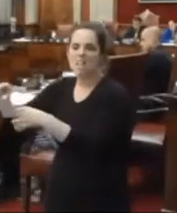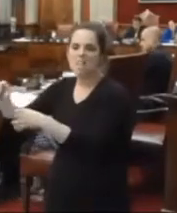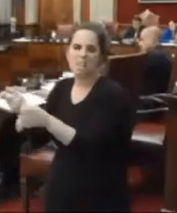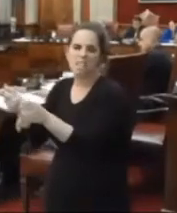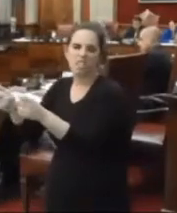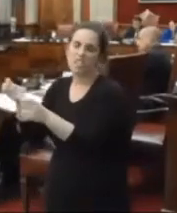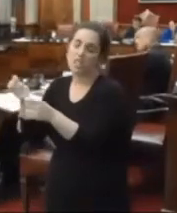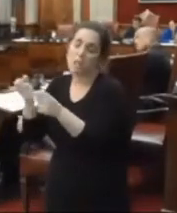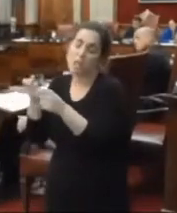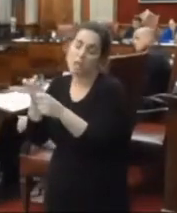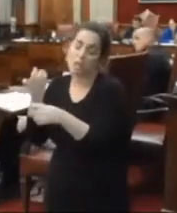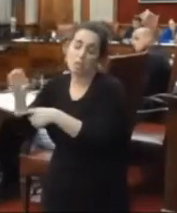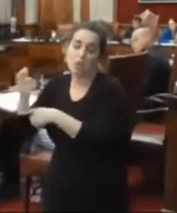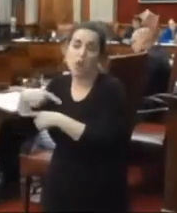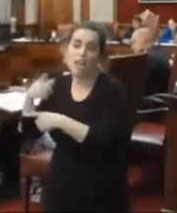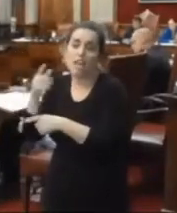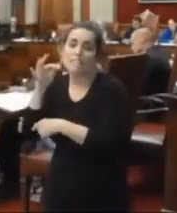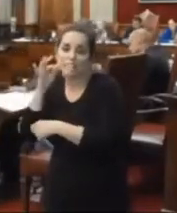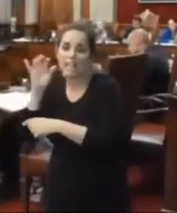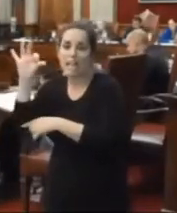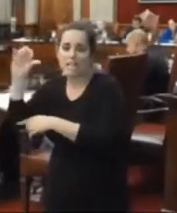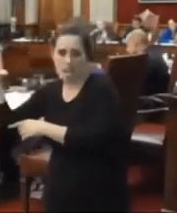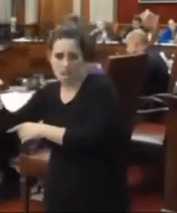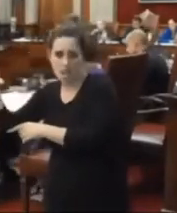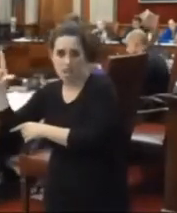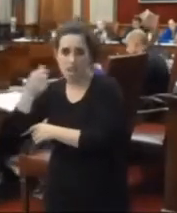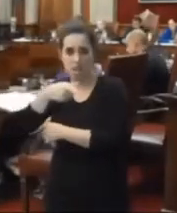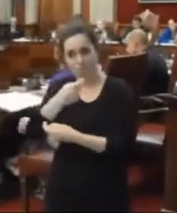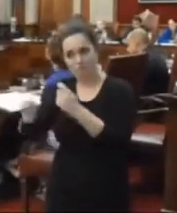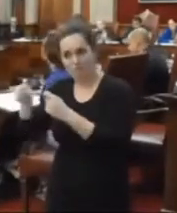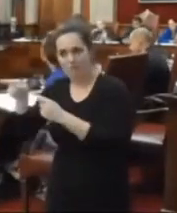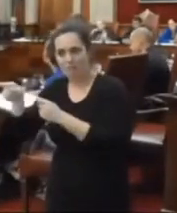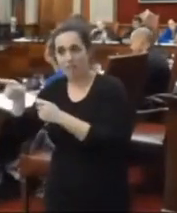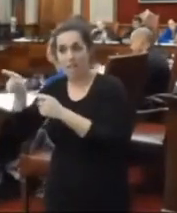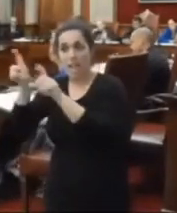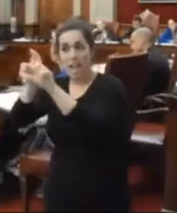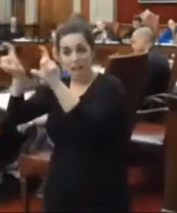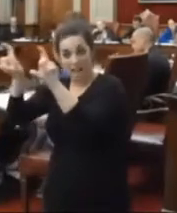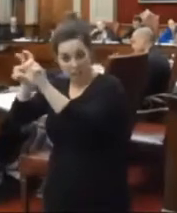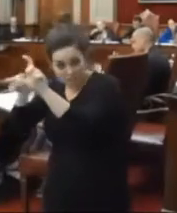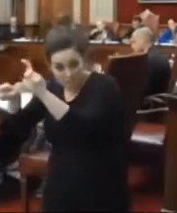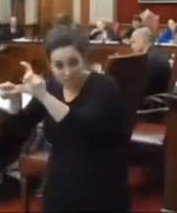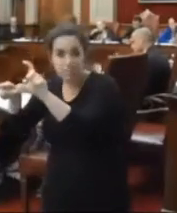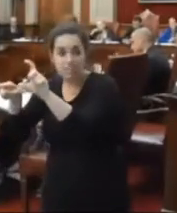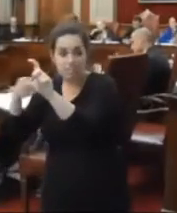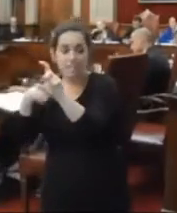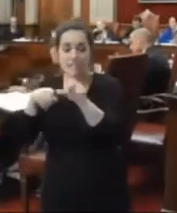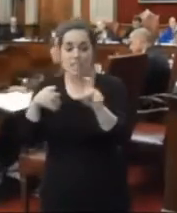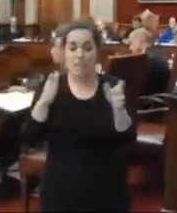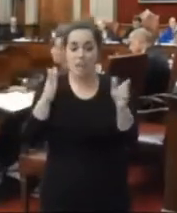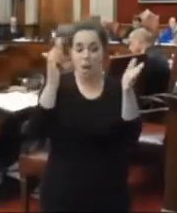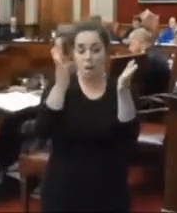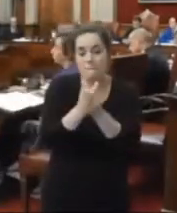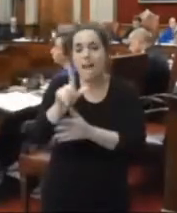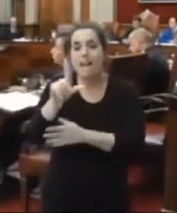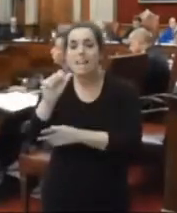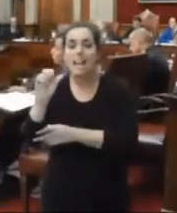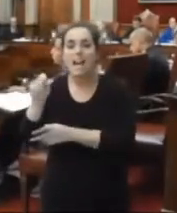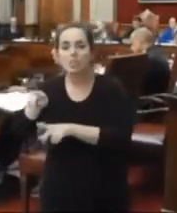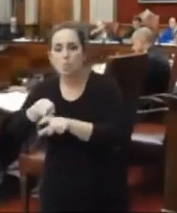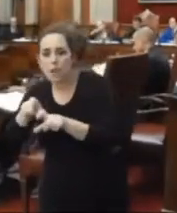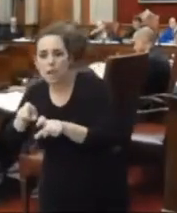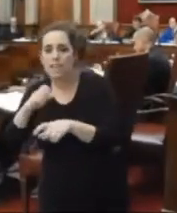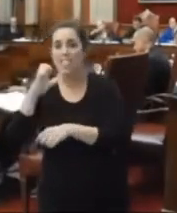Limitada. E Inversiones Las Teresitas vendió el Valle de las Huertas y del Cercado a